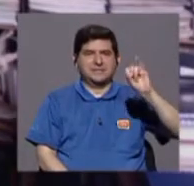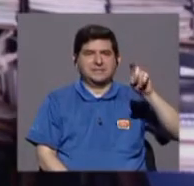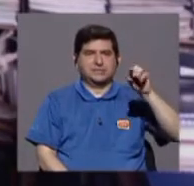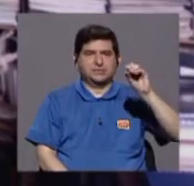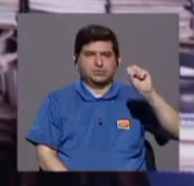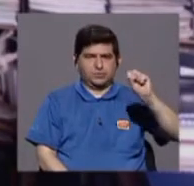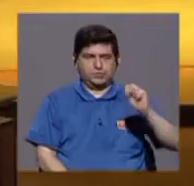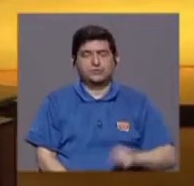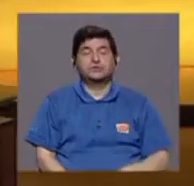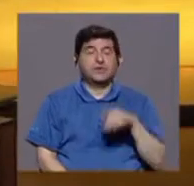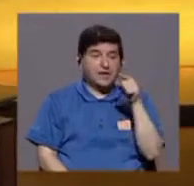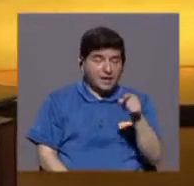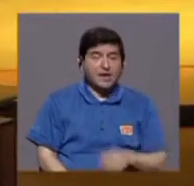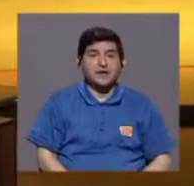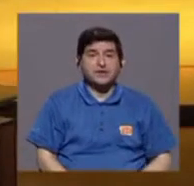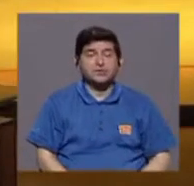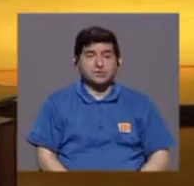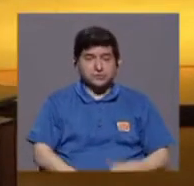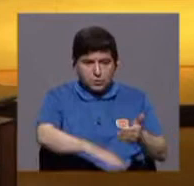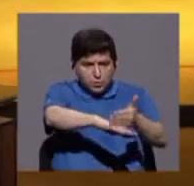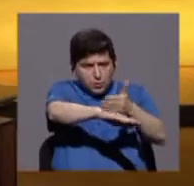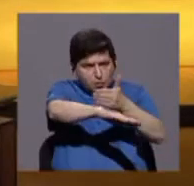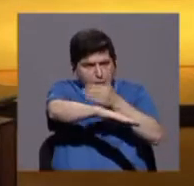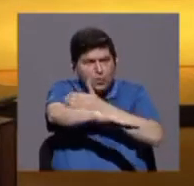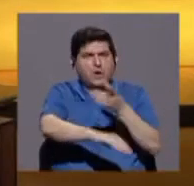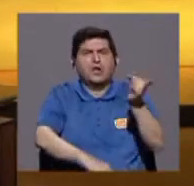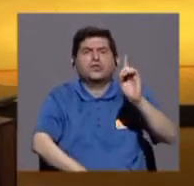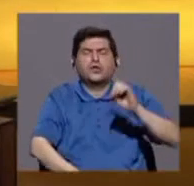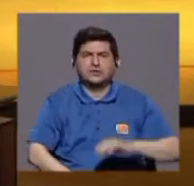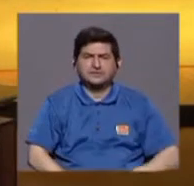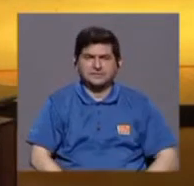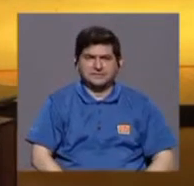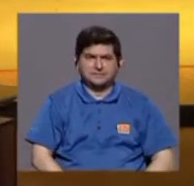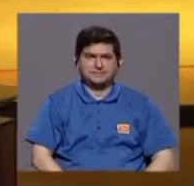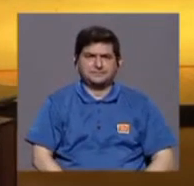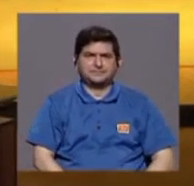expandiendo. Lo primero es hacia dónde, hacia